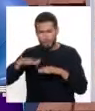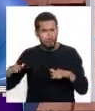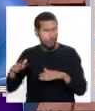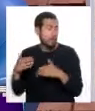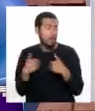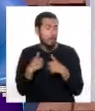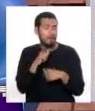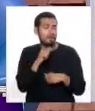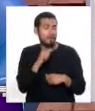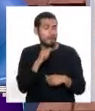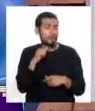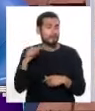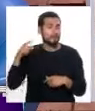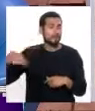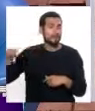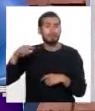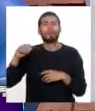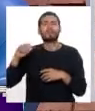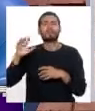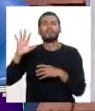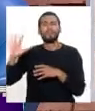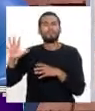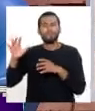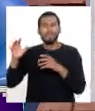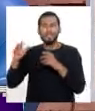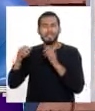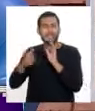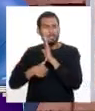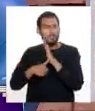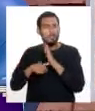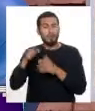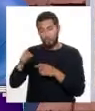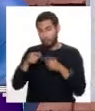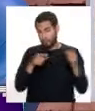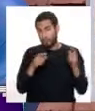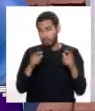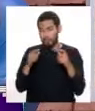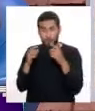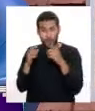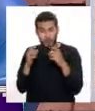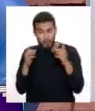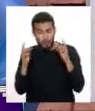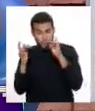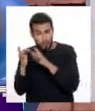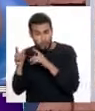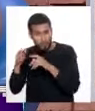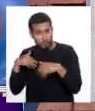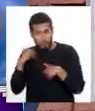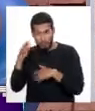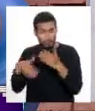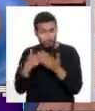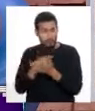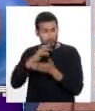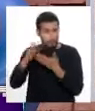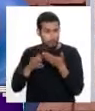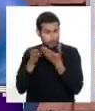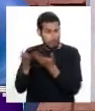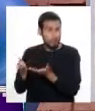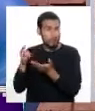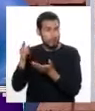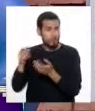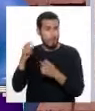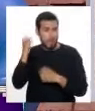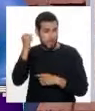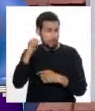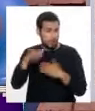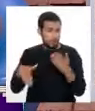tienen el documento de identidad, inmediatamente se encargan ustedes ahí de que entren con todos los programas para que tengan esos